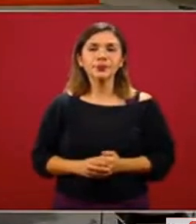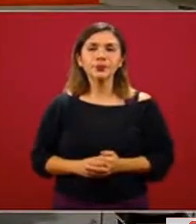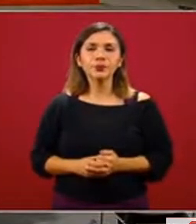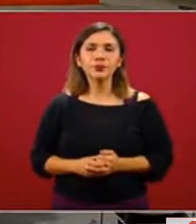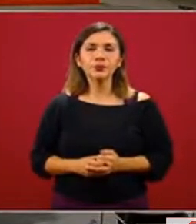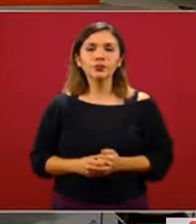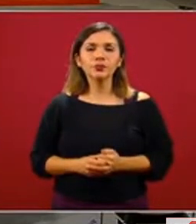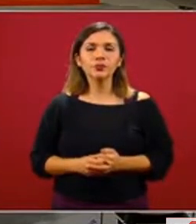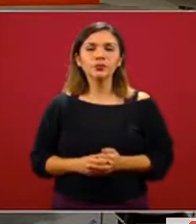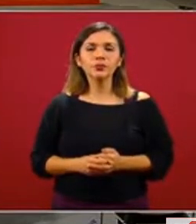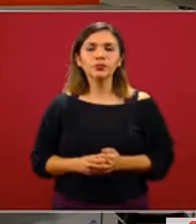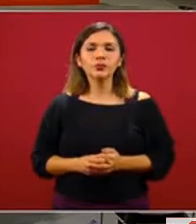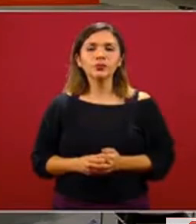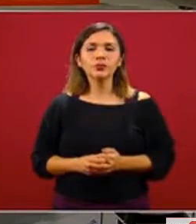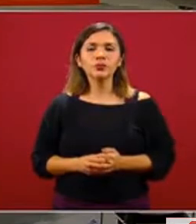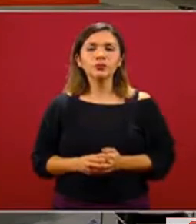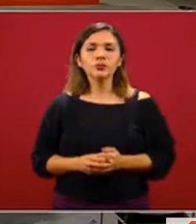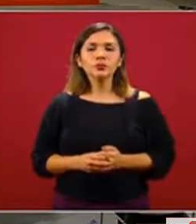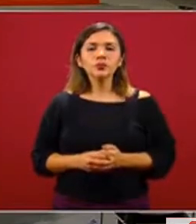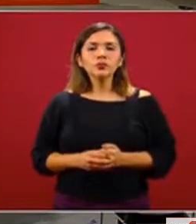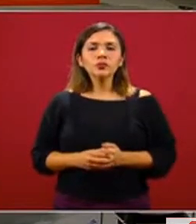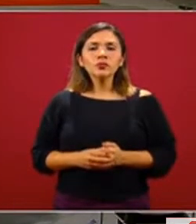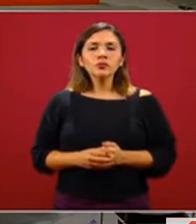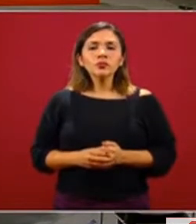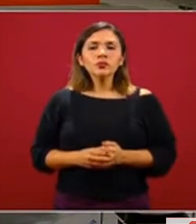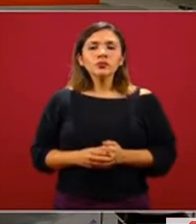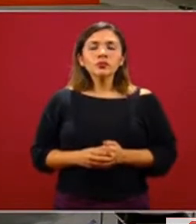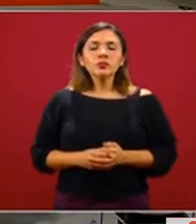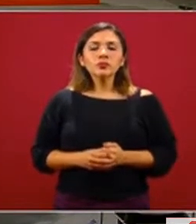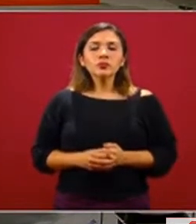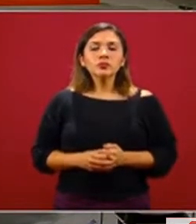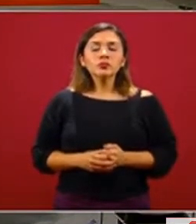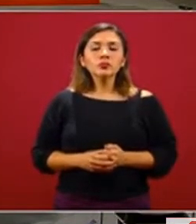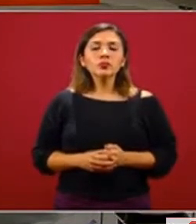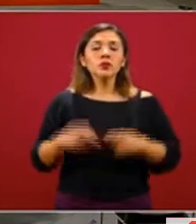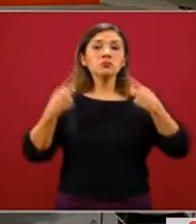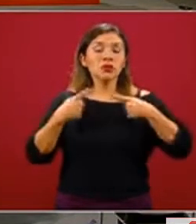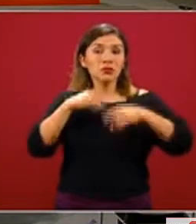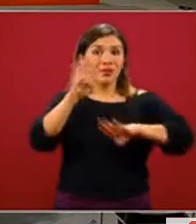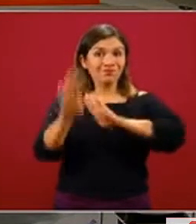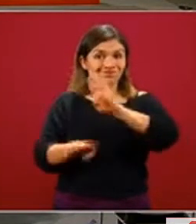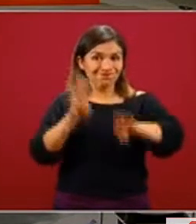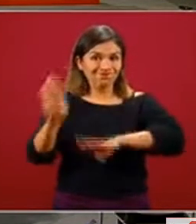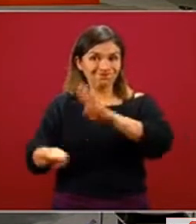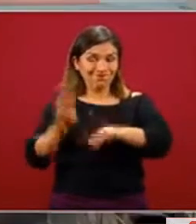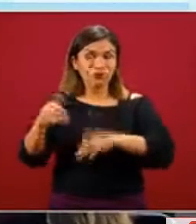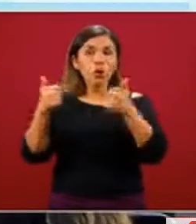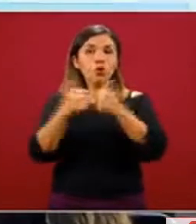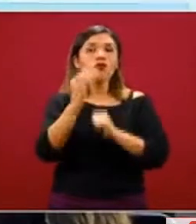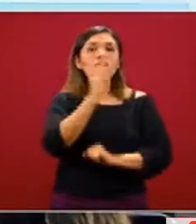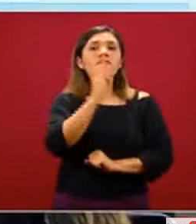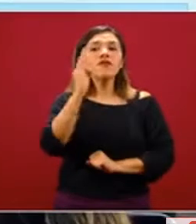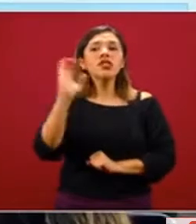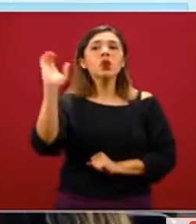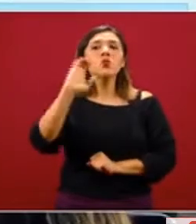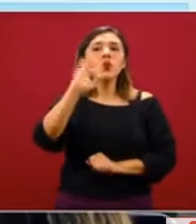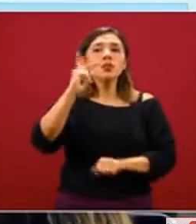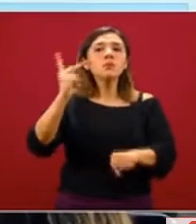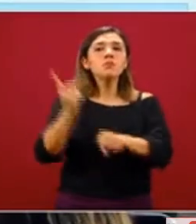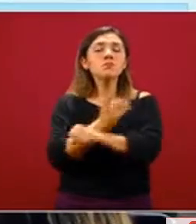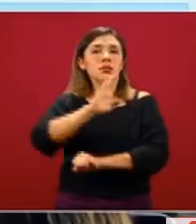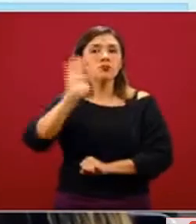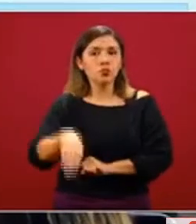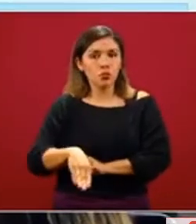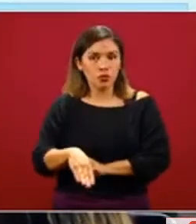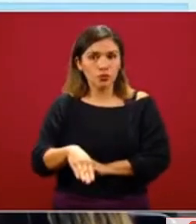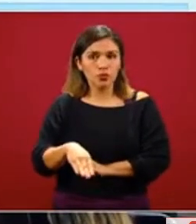diapositiva. Tenemos la distribución de las defunciones que han ocurrido por fecha en la que se llevaron